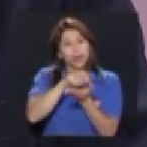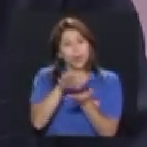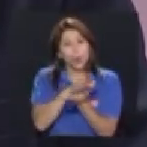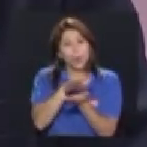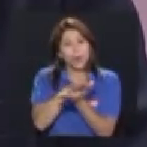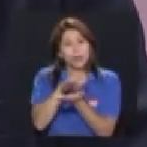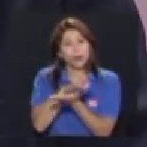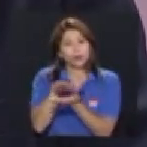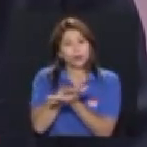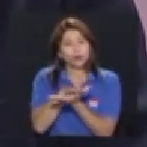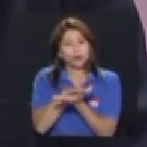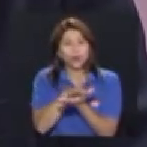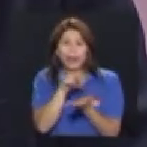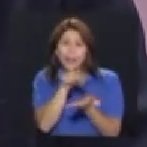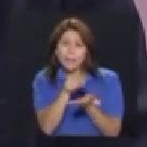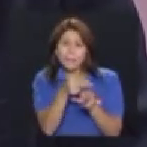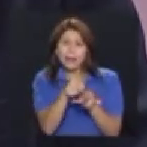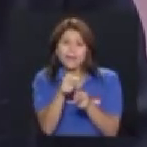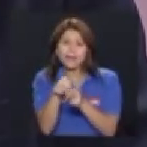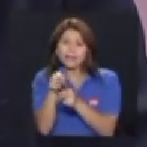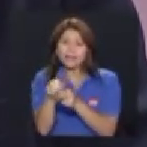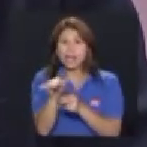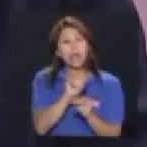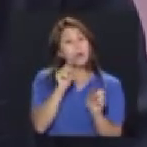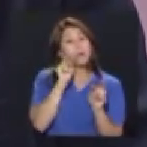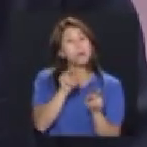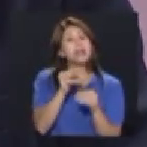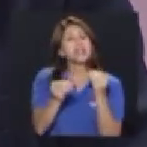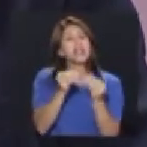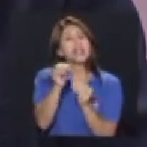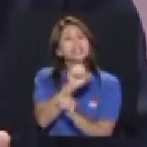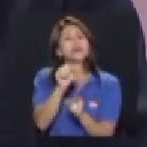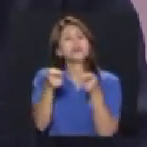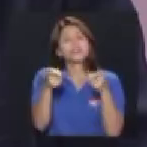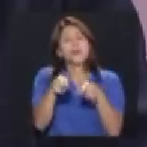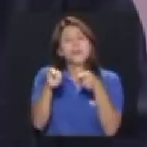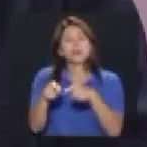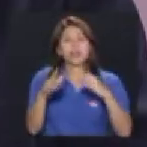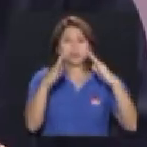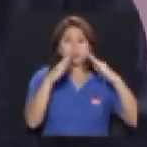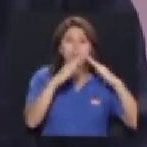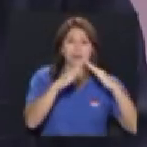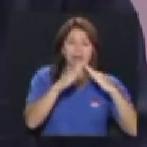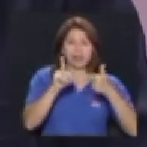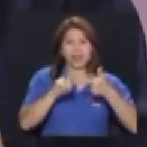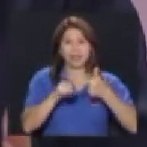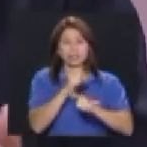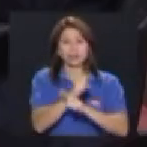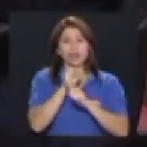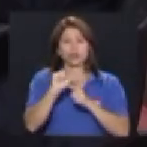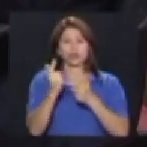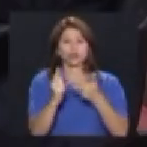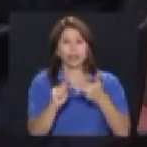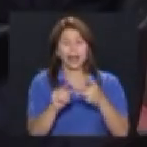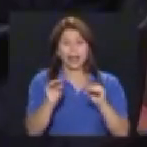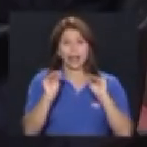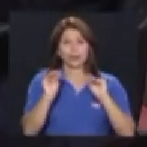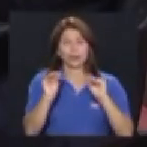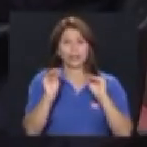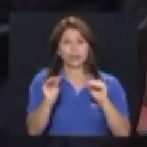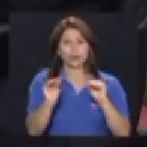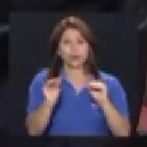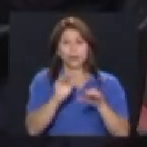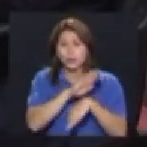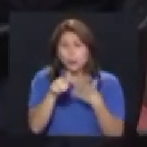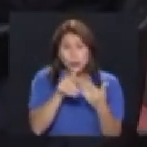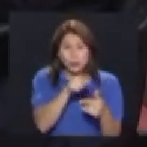breves que eran como el estado de la cuestión en materia de vivienda, seguridad social, educación, etcétera, para someterlo